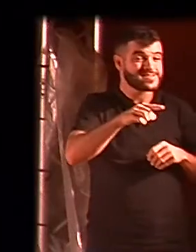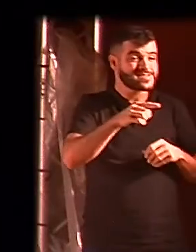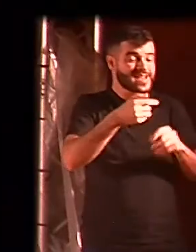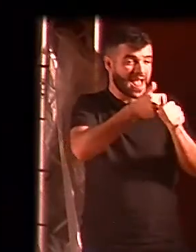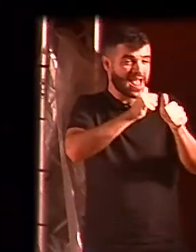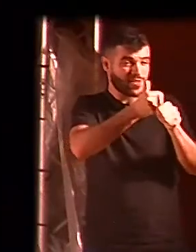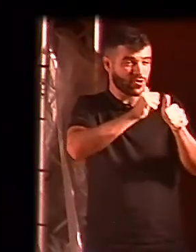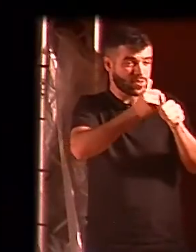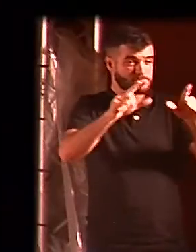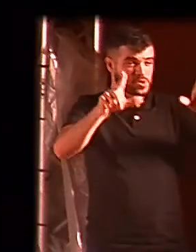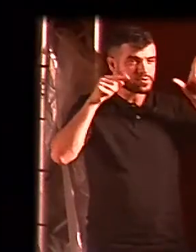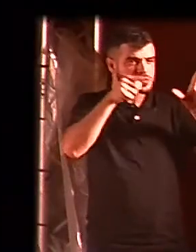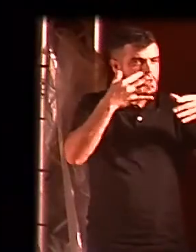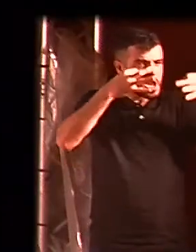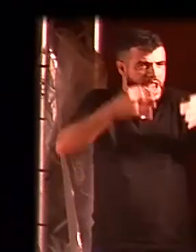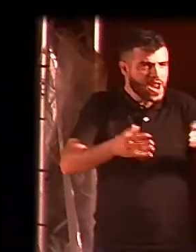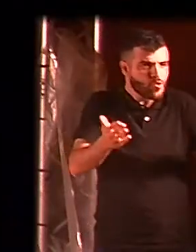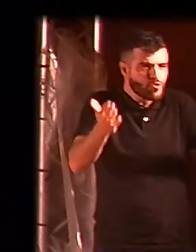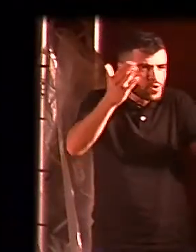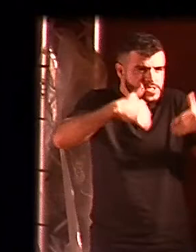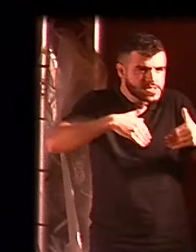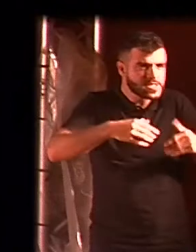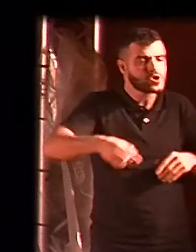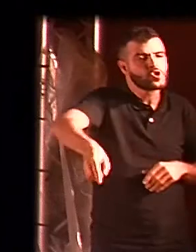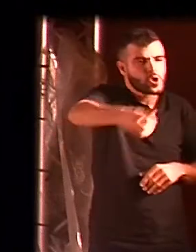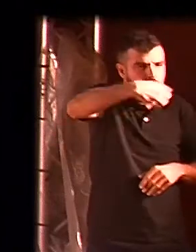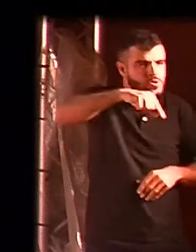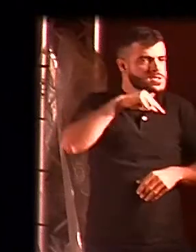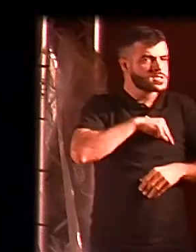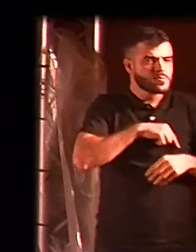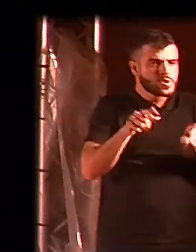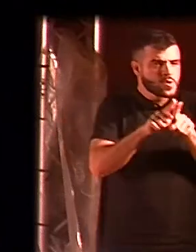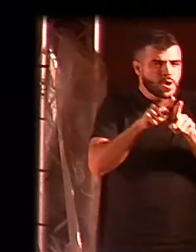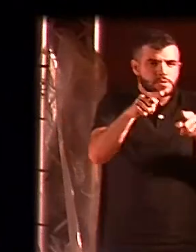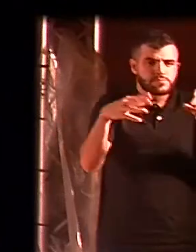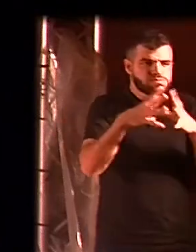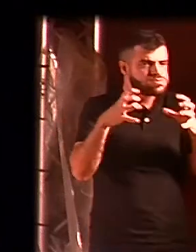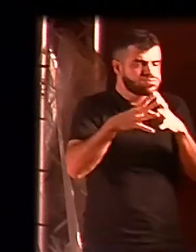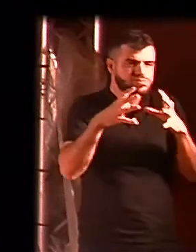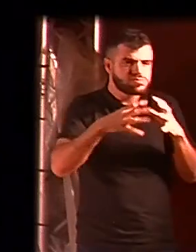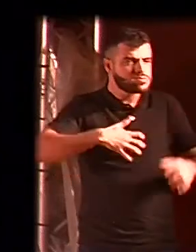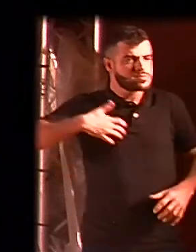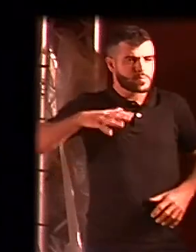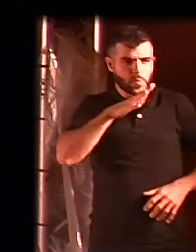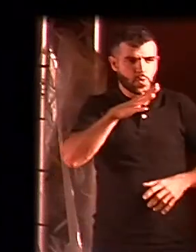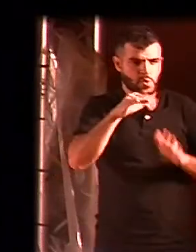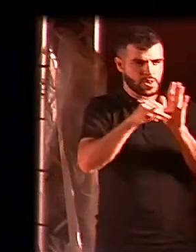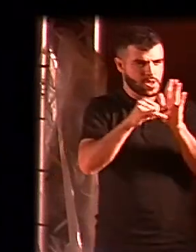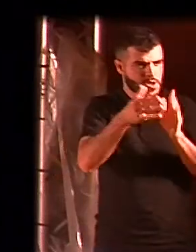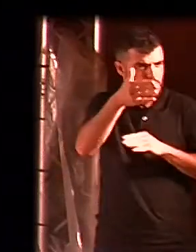androide, sabiendo que no existe, logramos sentir su desesperación ante la certeza de una muerte programada?